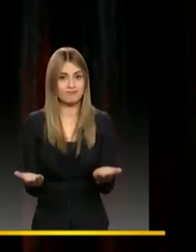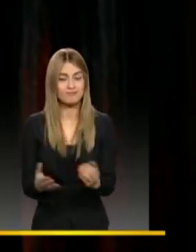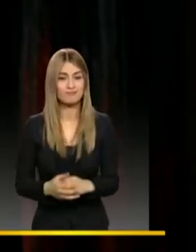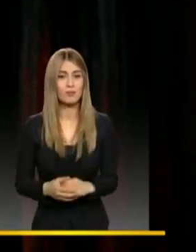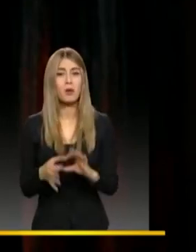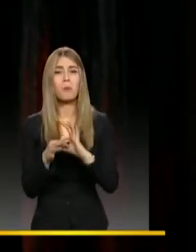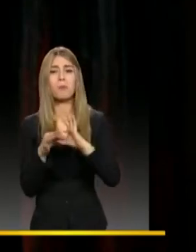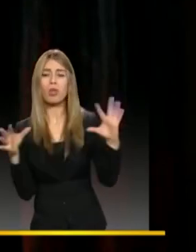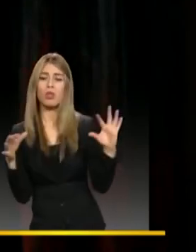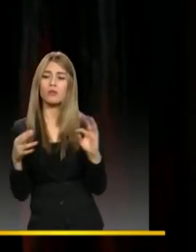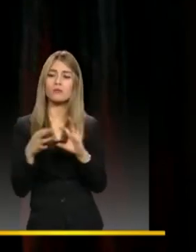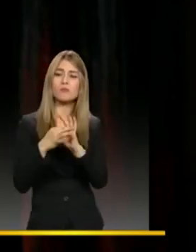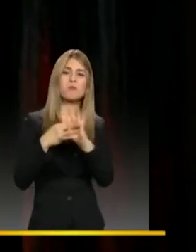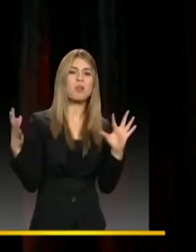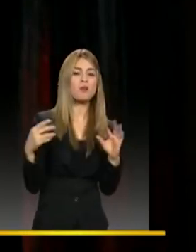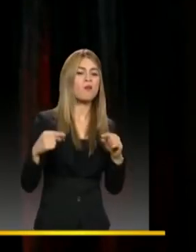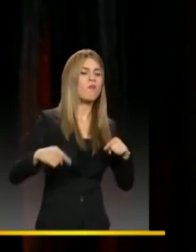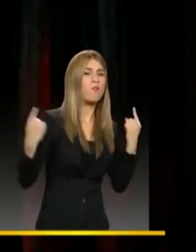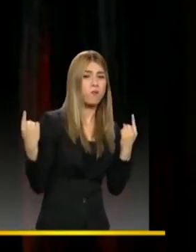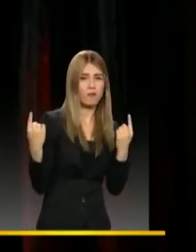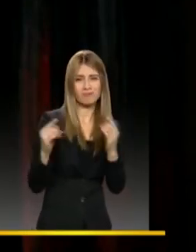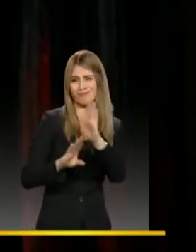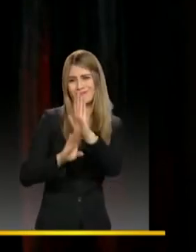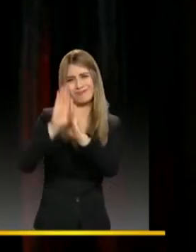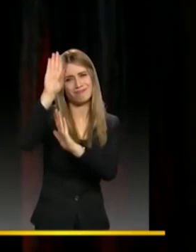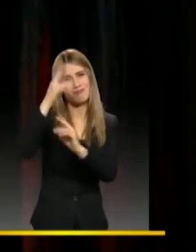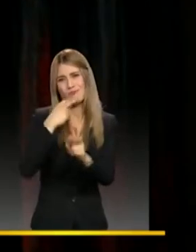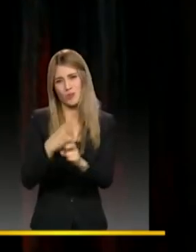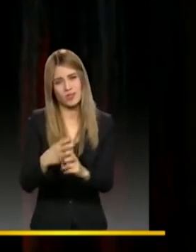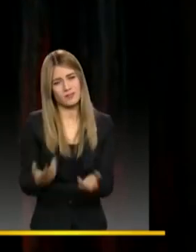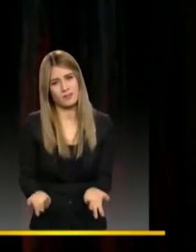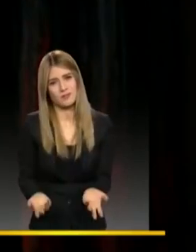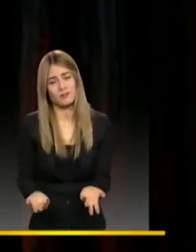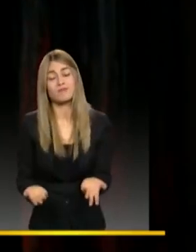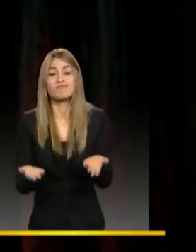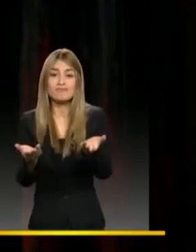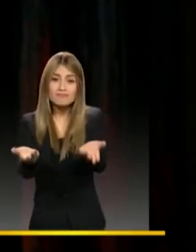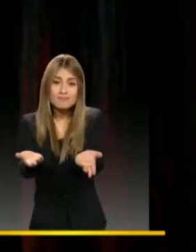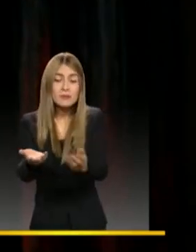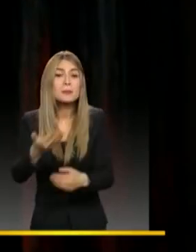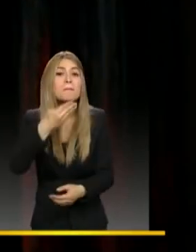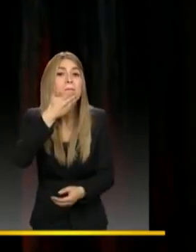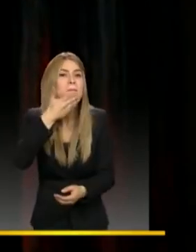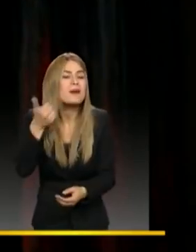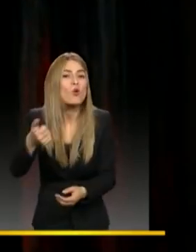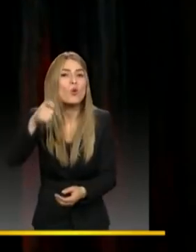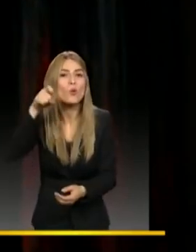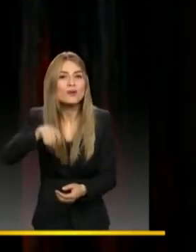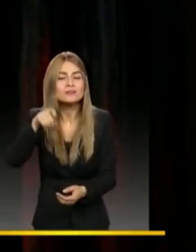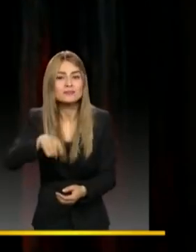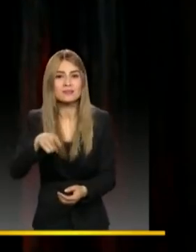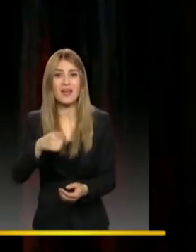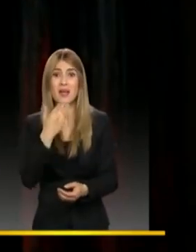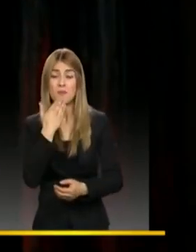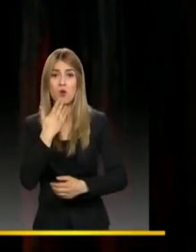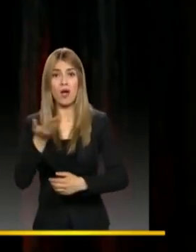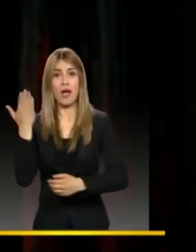Siempre es posible, siempre es mejor construir sobre lo